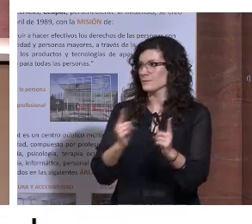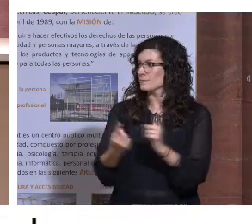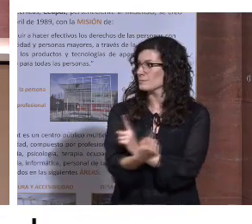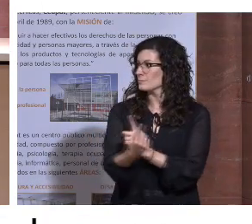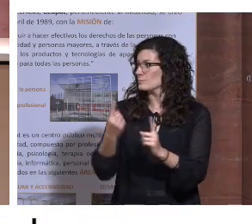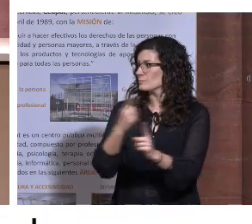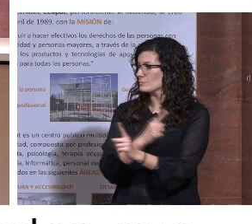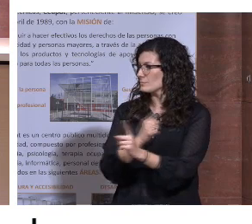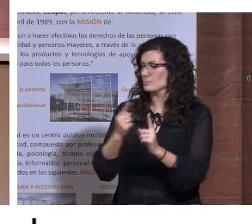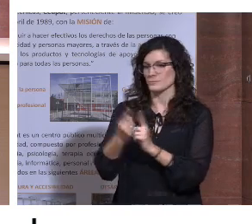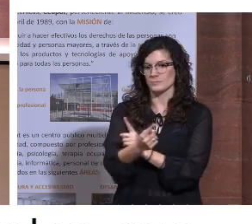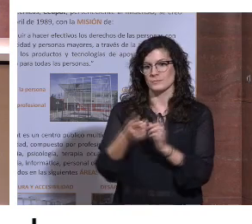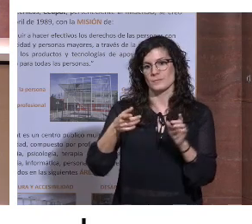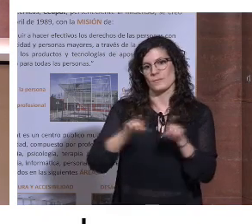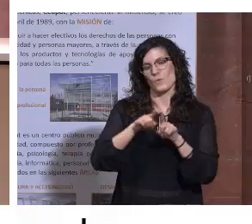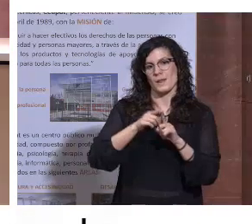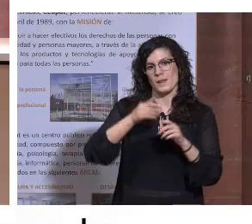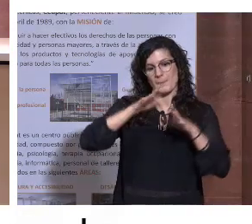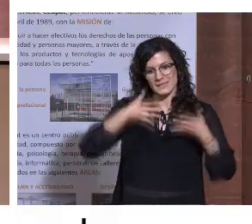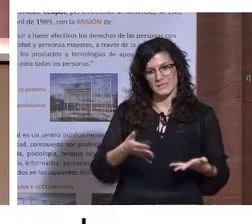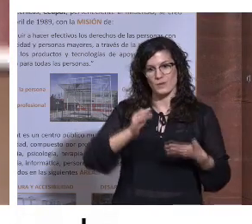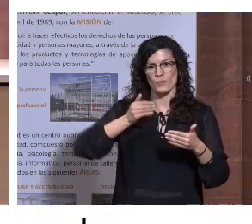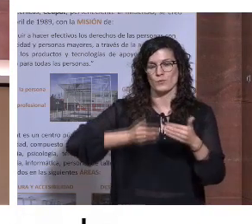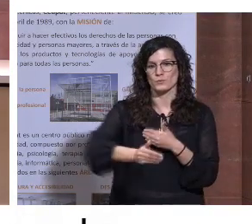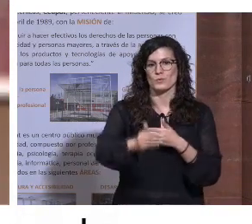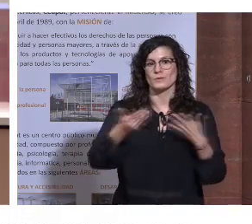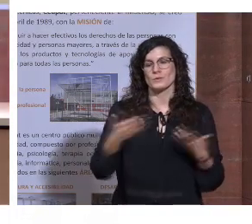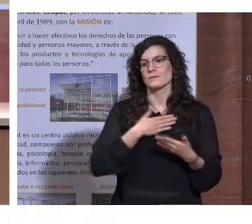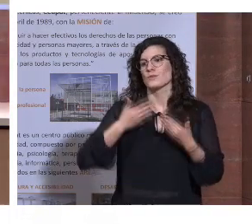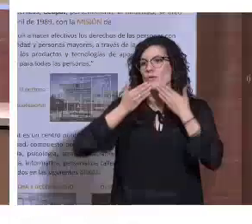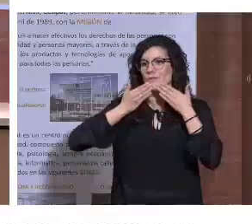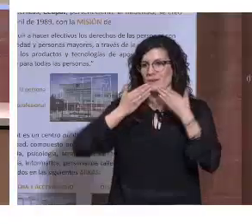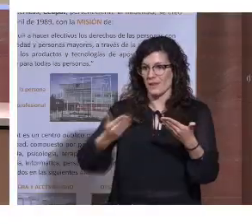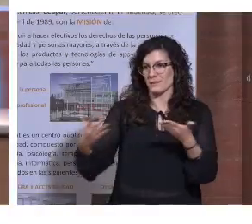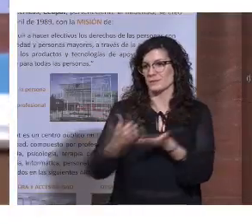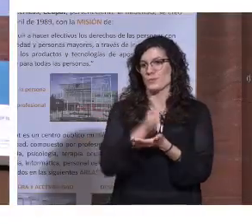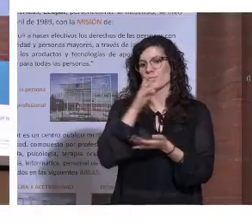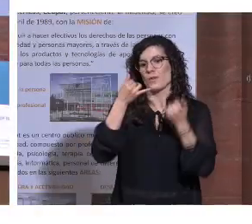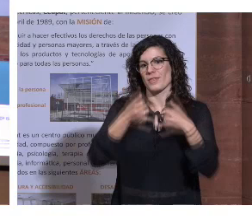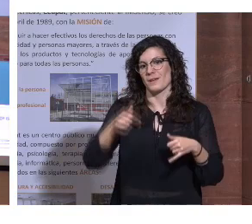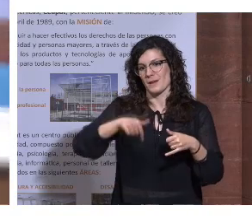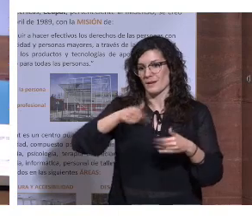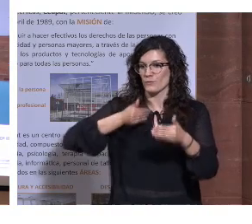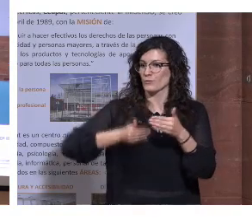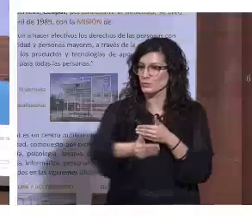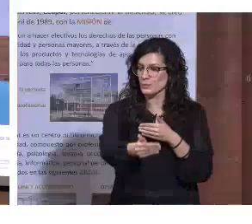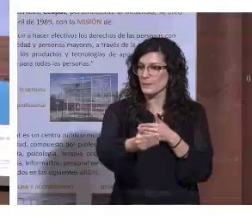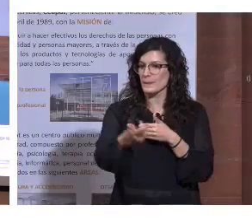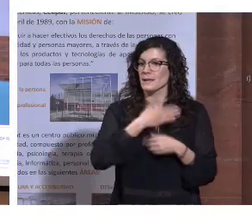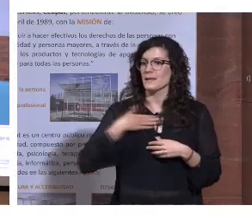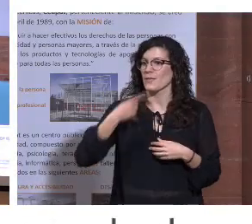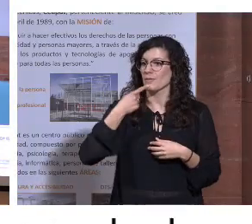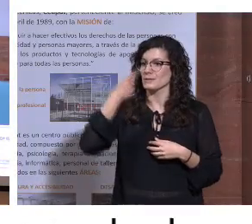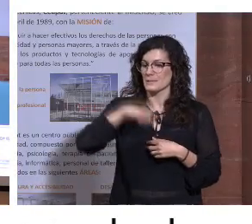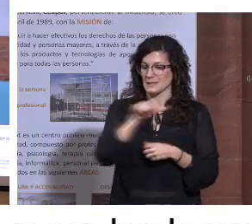el presente y el futuro, ¿no? Entonces, quiero daros las gracias a todos por haber estado celebrando con nosotros el futuro. Deciros que la semana que